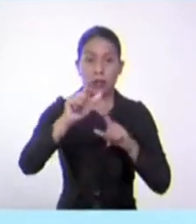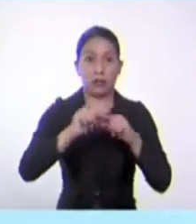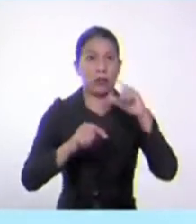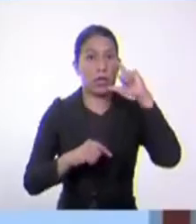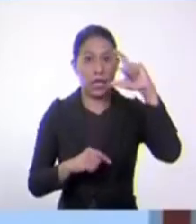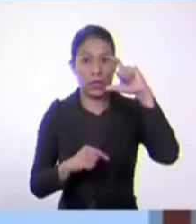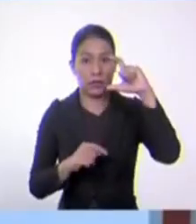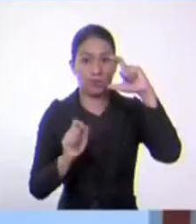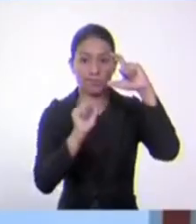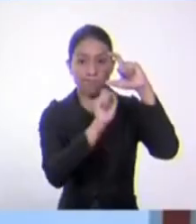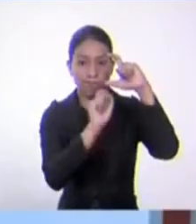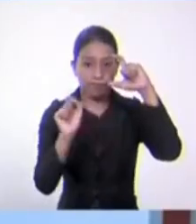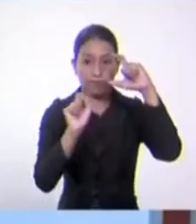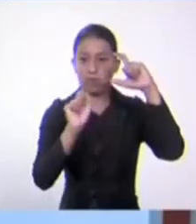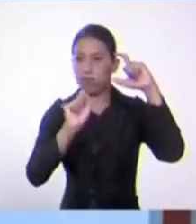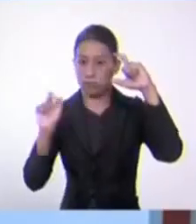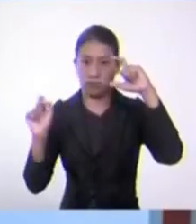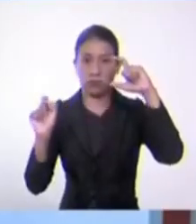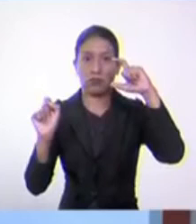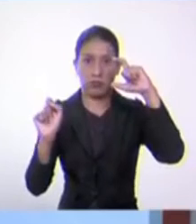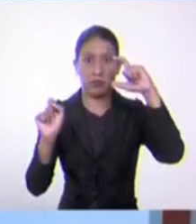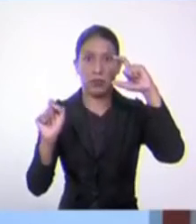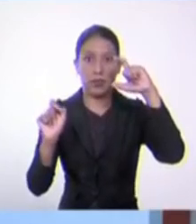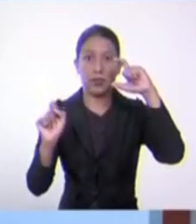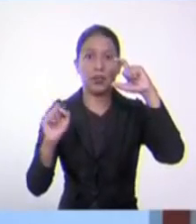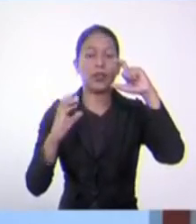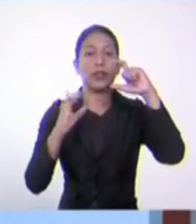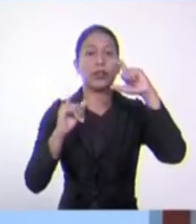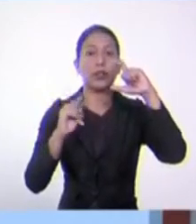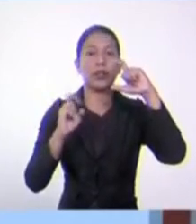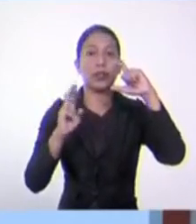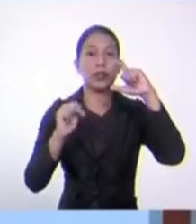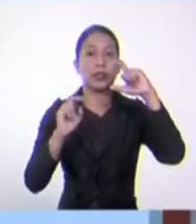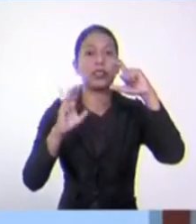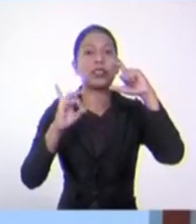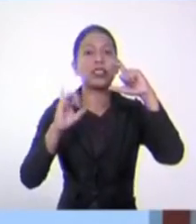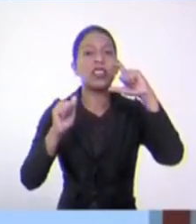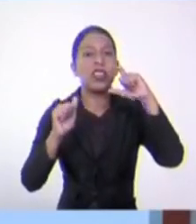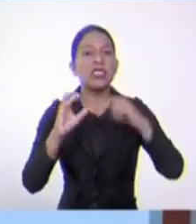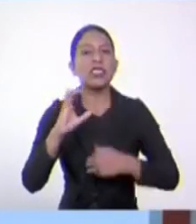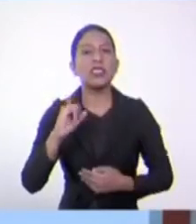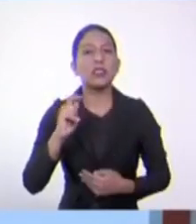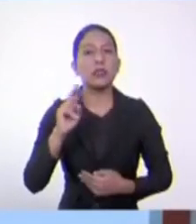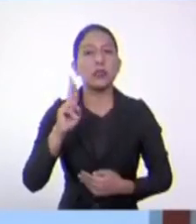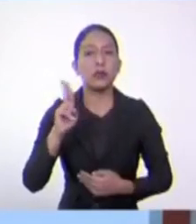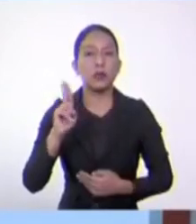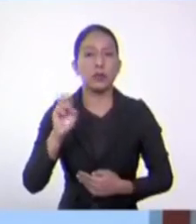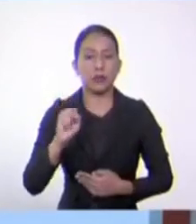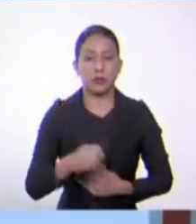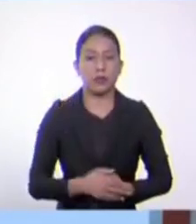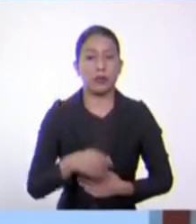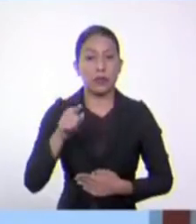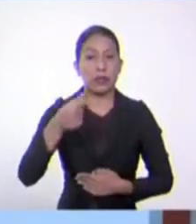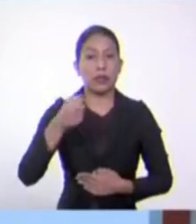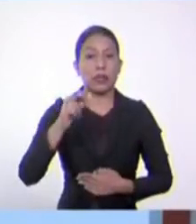mayúscula. Luego, Sinensis citrus. Decíamos que citrus es el género